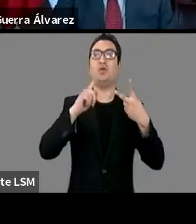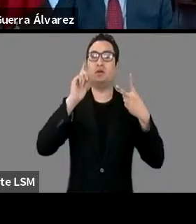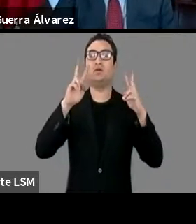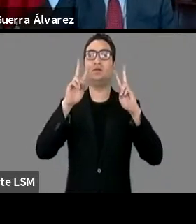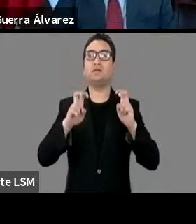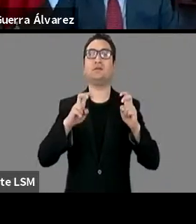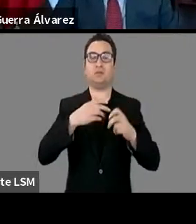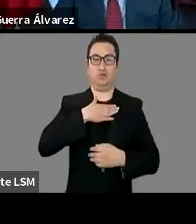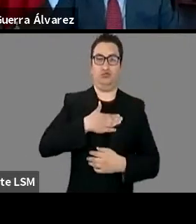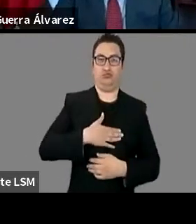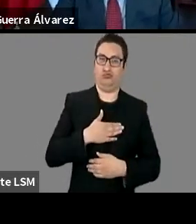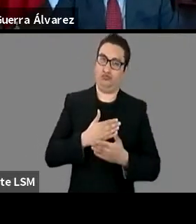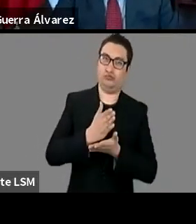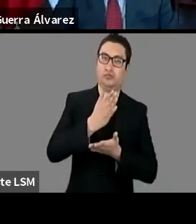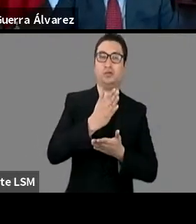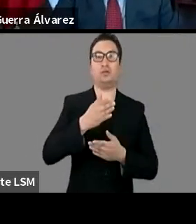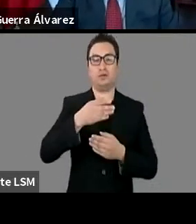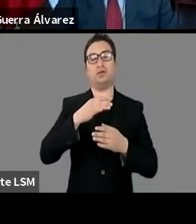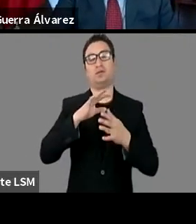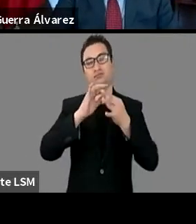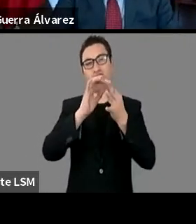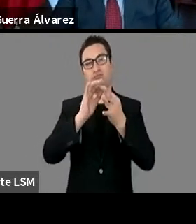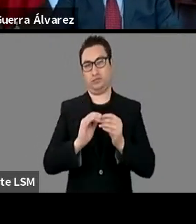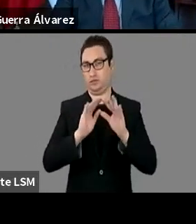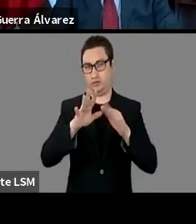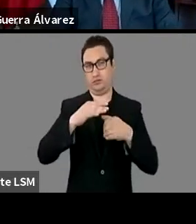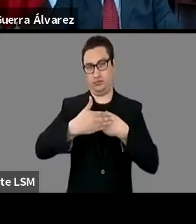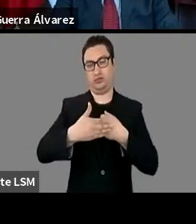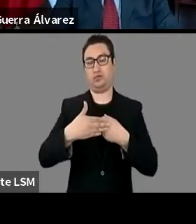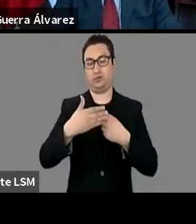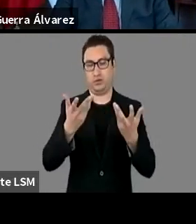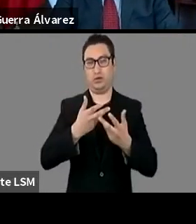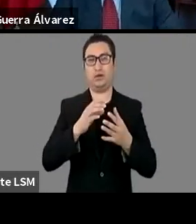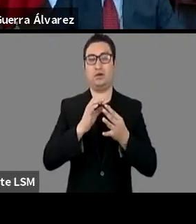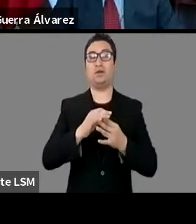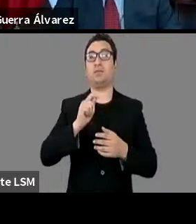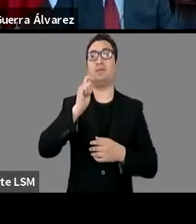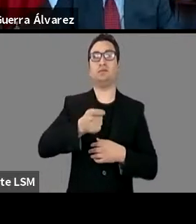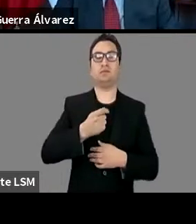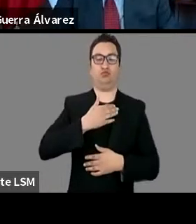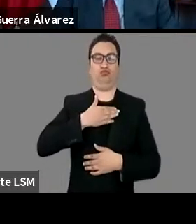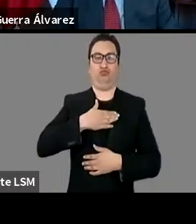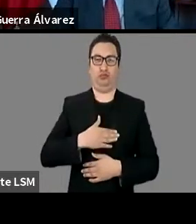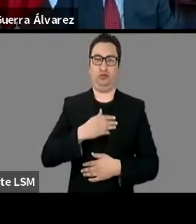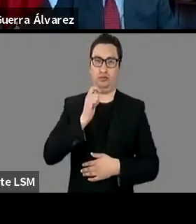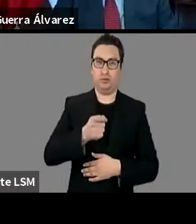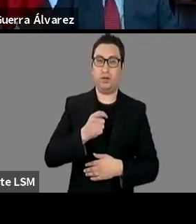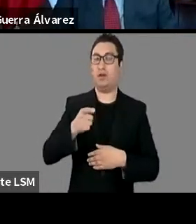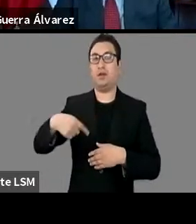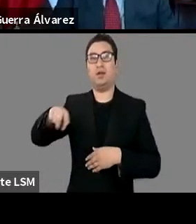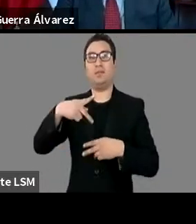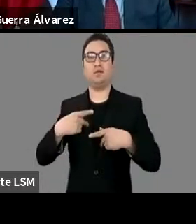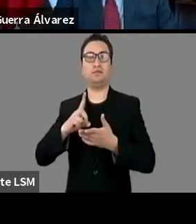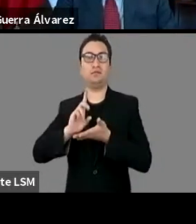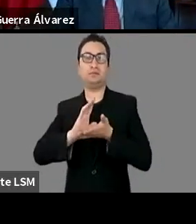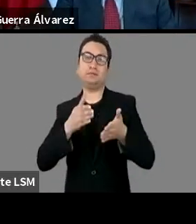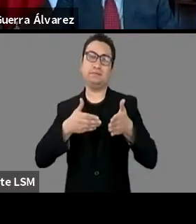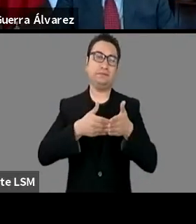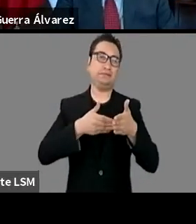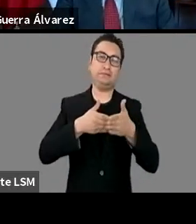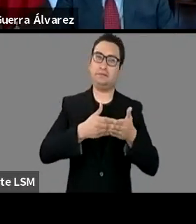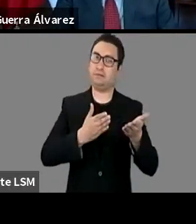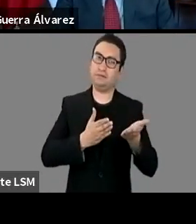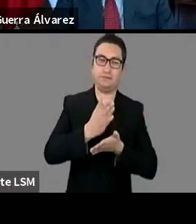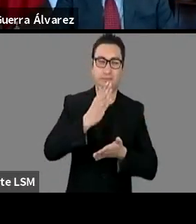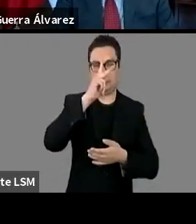rasgos, porque sé que se va a tocar en la siguiente mesa, pero la justicia hoy ha sido menos accesible que nunca. Y